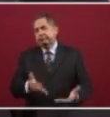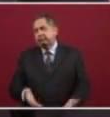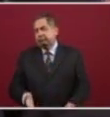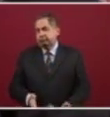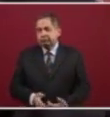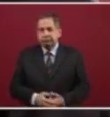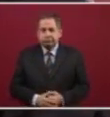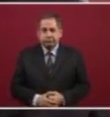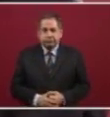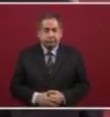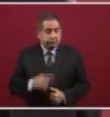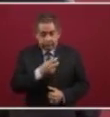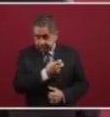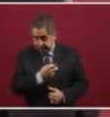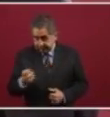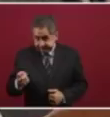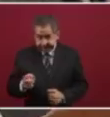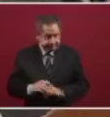Entonces, todo eso ya